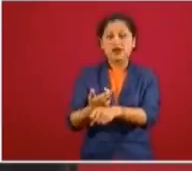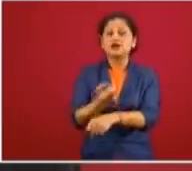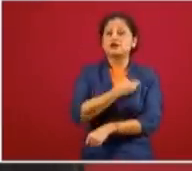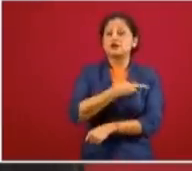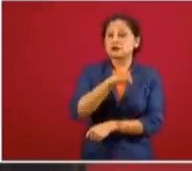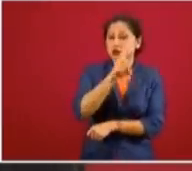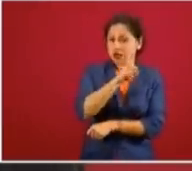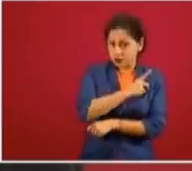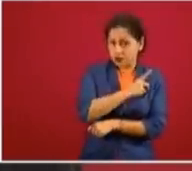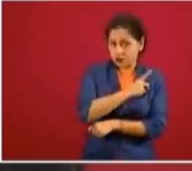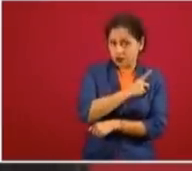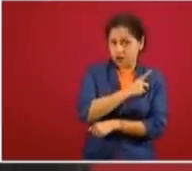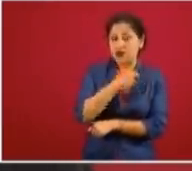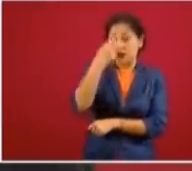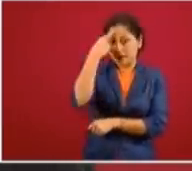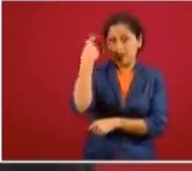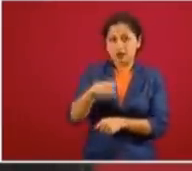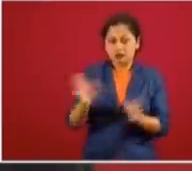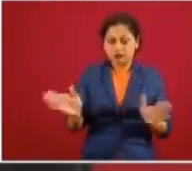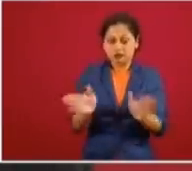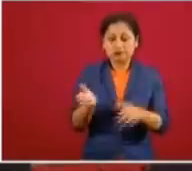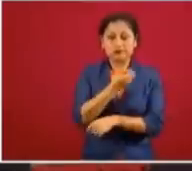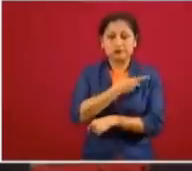Salud. Todo este equipo